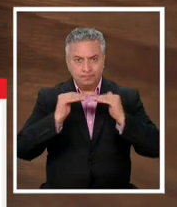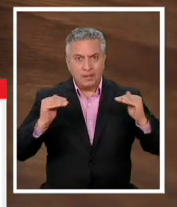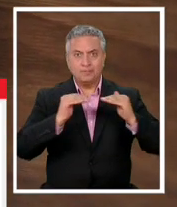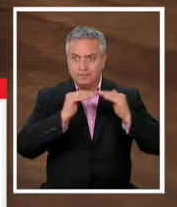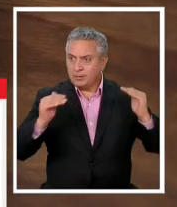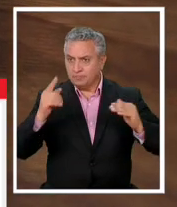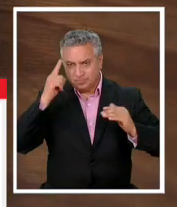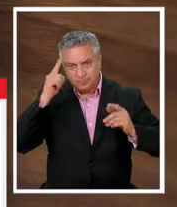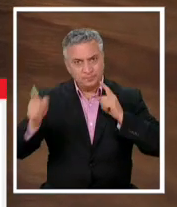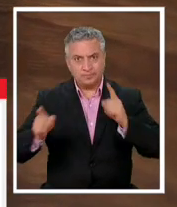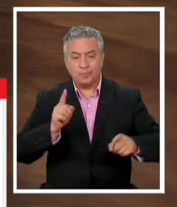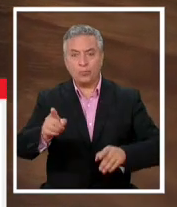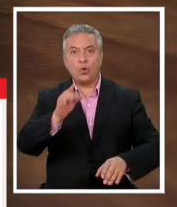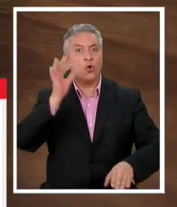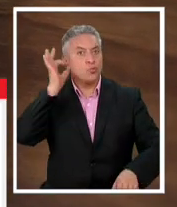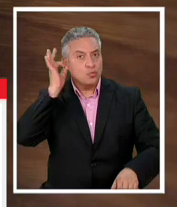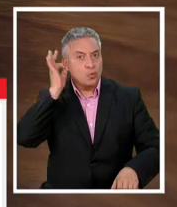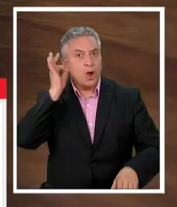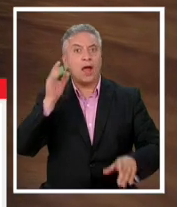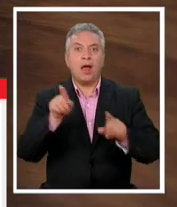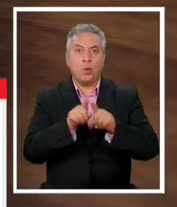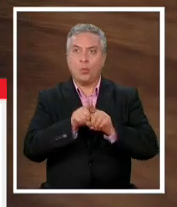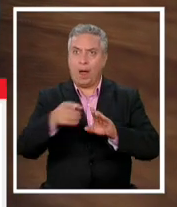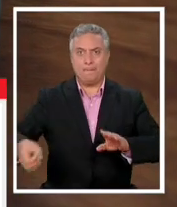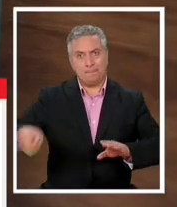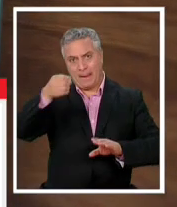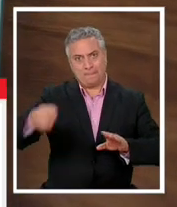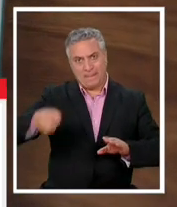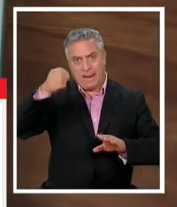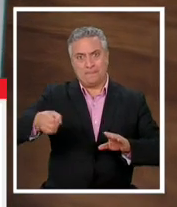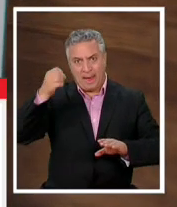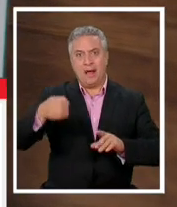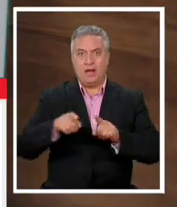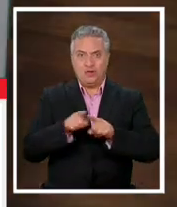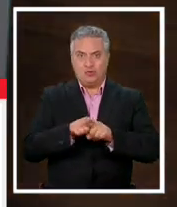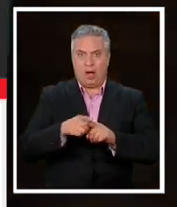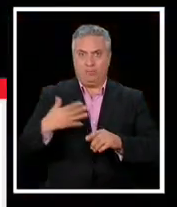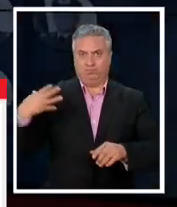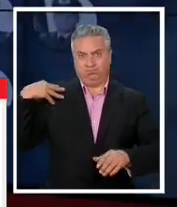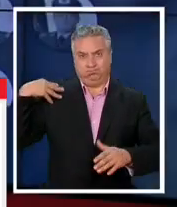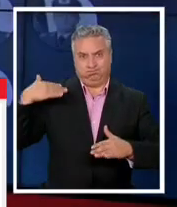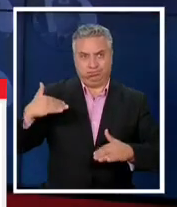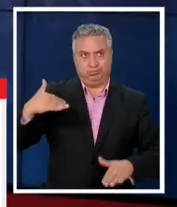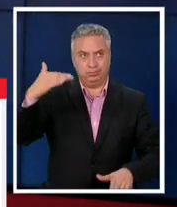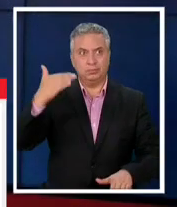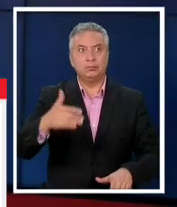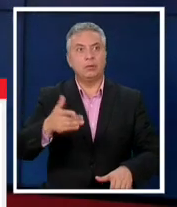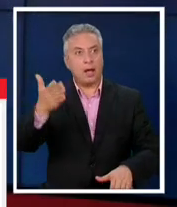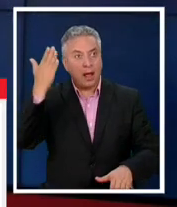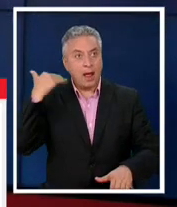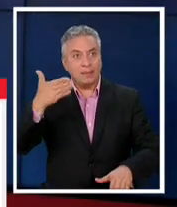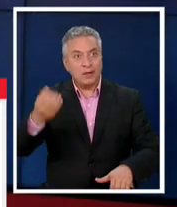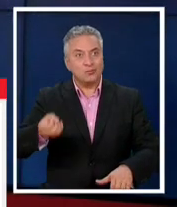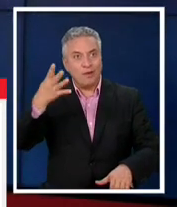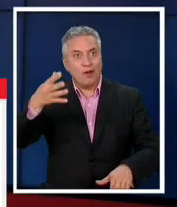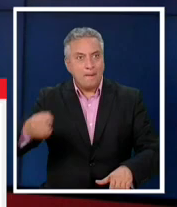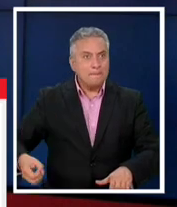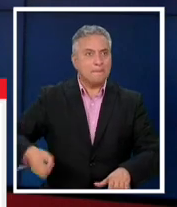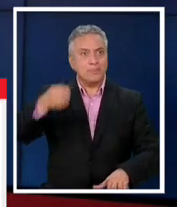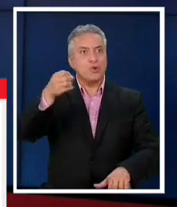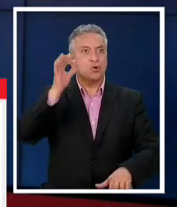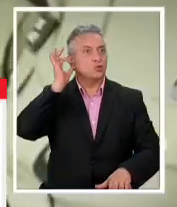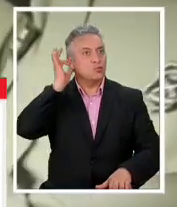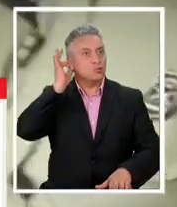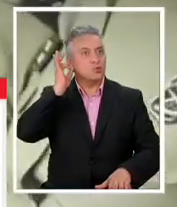tomas de decisión, mujeres, por ejemplo, en el alto mando, como ocurrió por primera vez en 2018. En el nuevo alto mando destaca el ascenso de